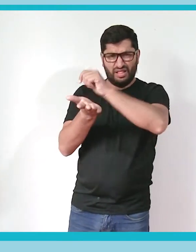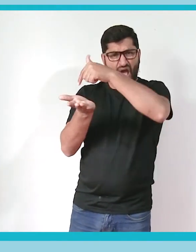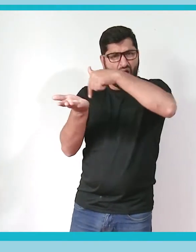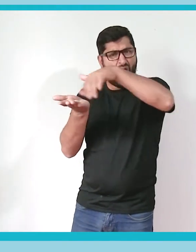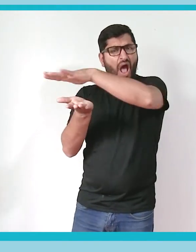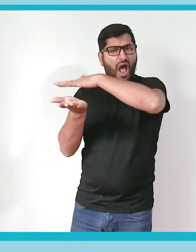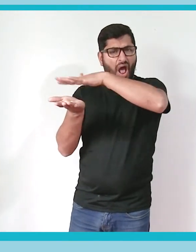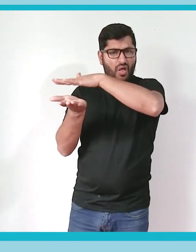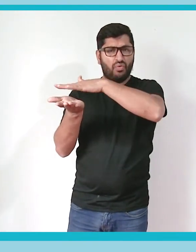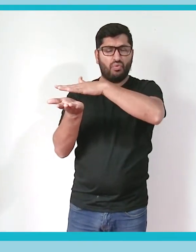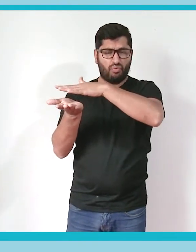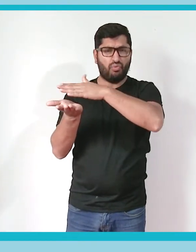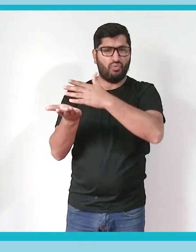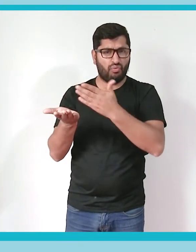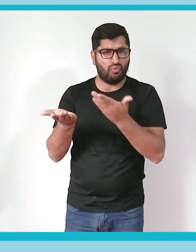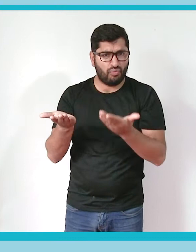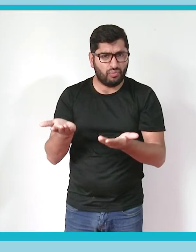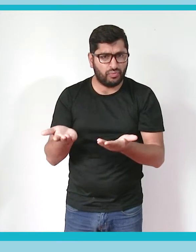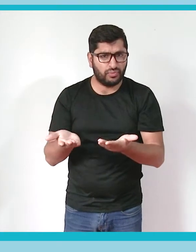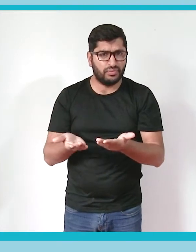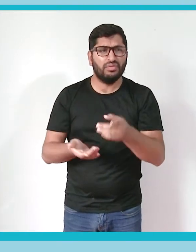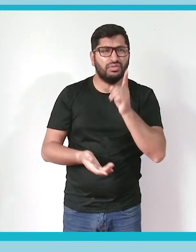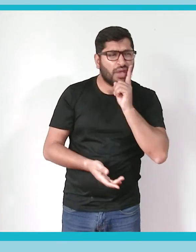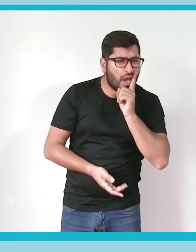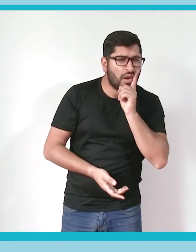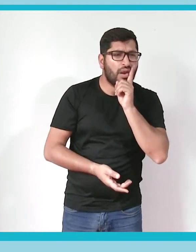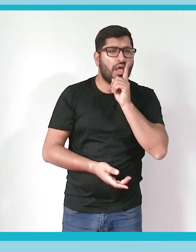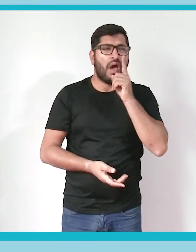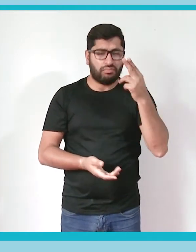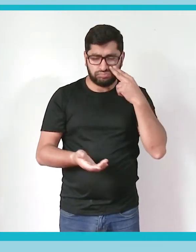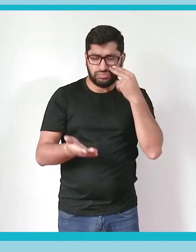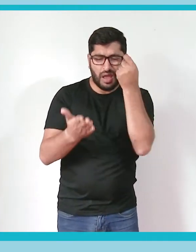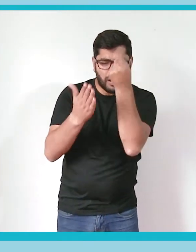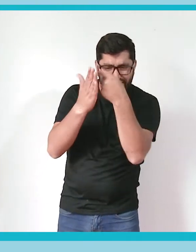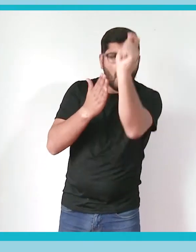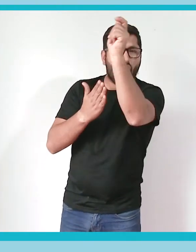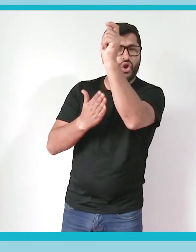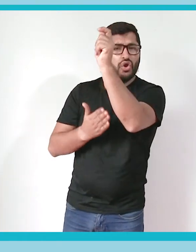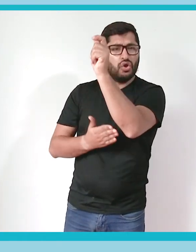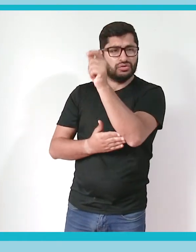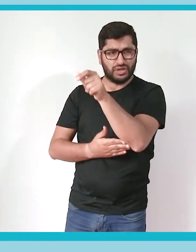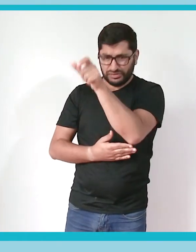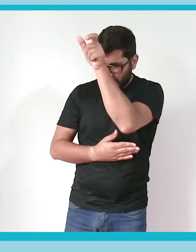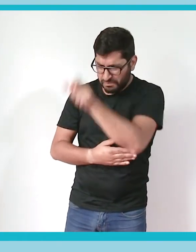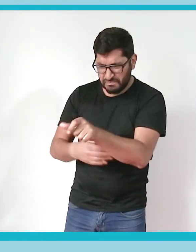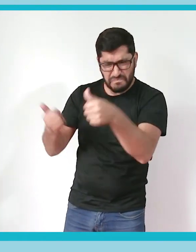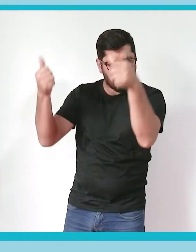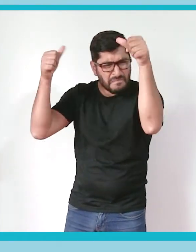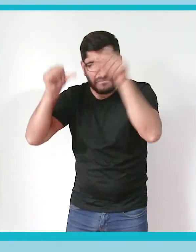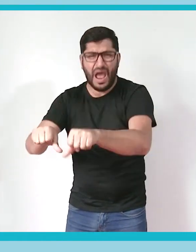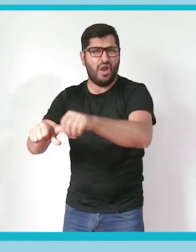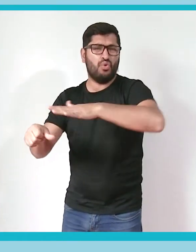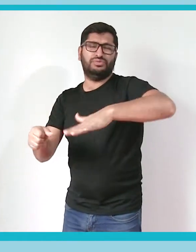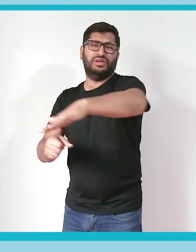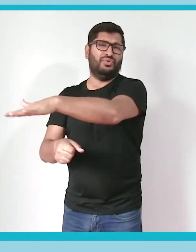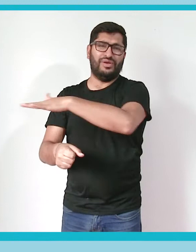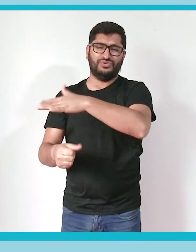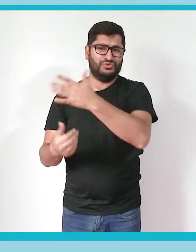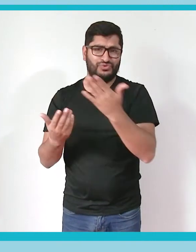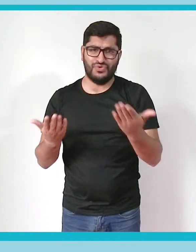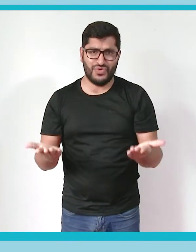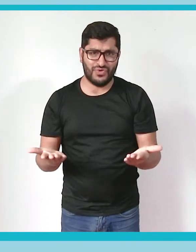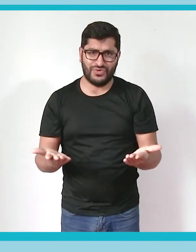Entonces, el Estado fue siniestro. Y el Estado tiene que reconocer que eso fue una